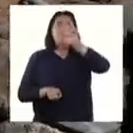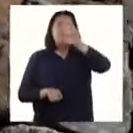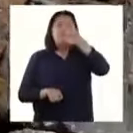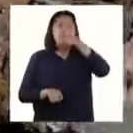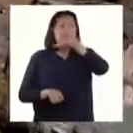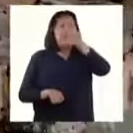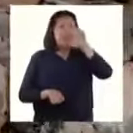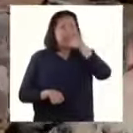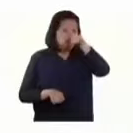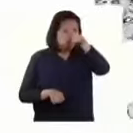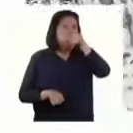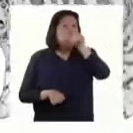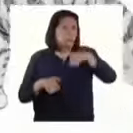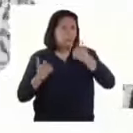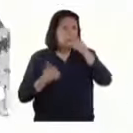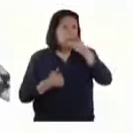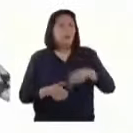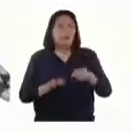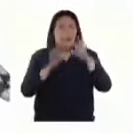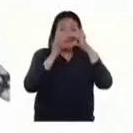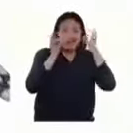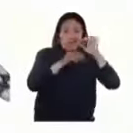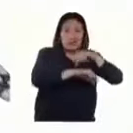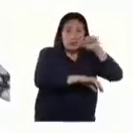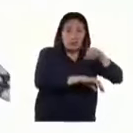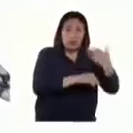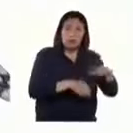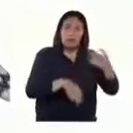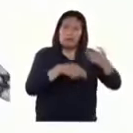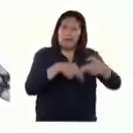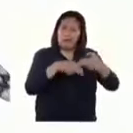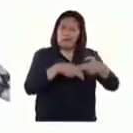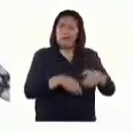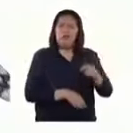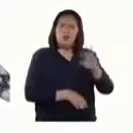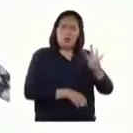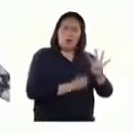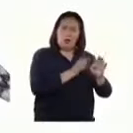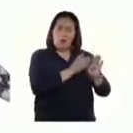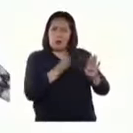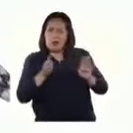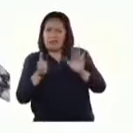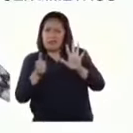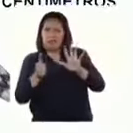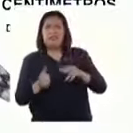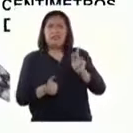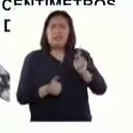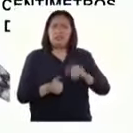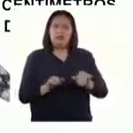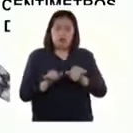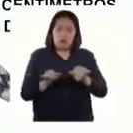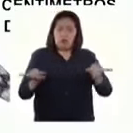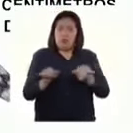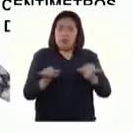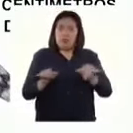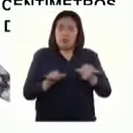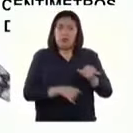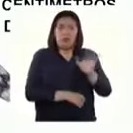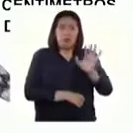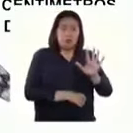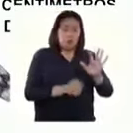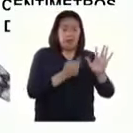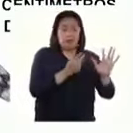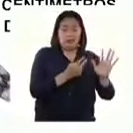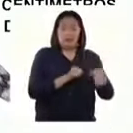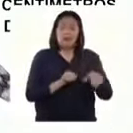mar. El gato andino puede pesar entre 4 y 6 kilos y medir de 57